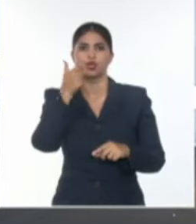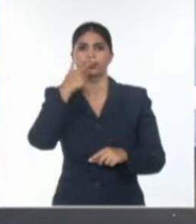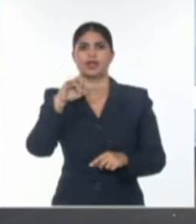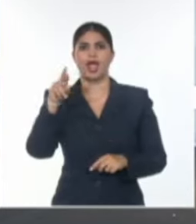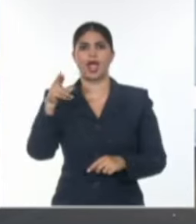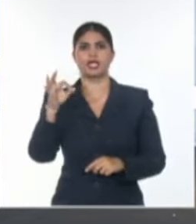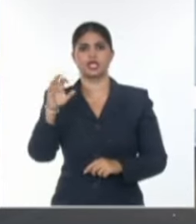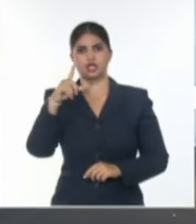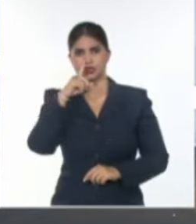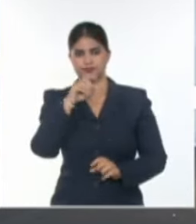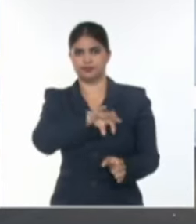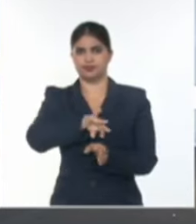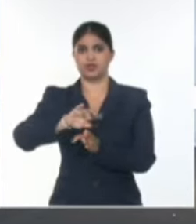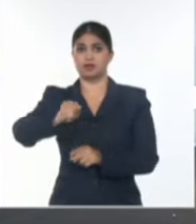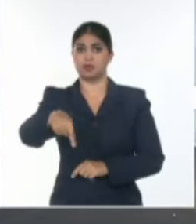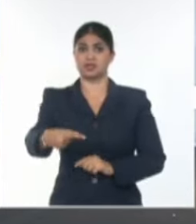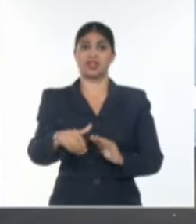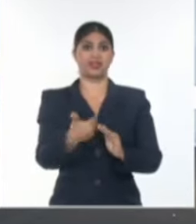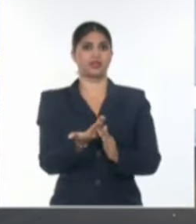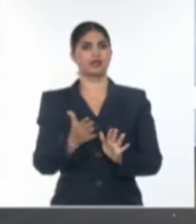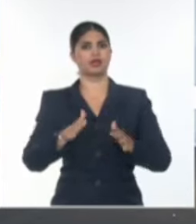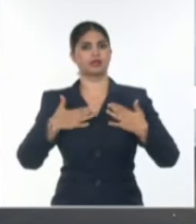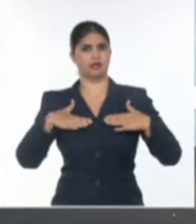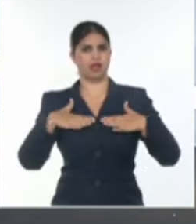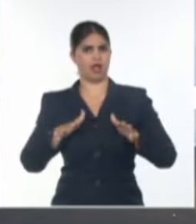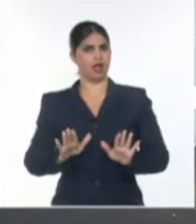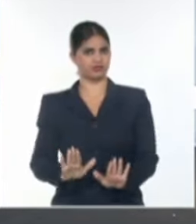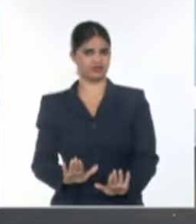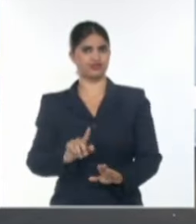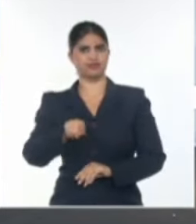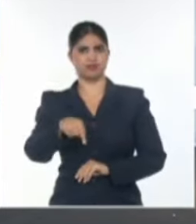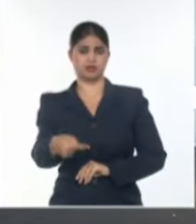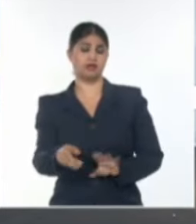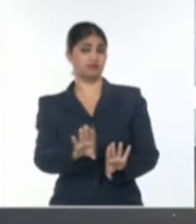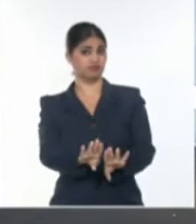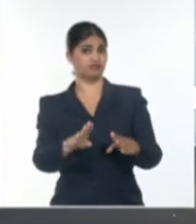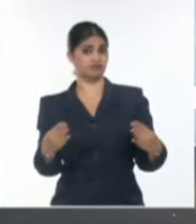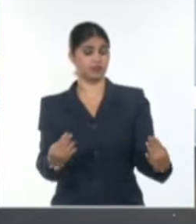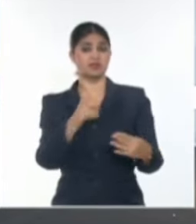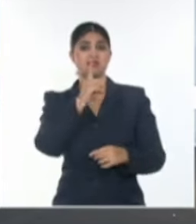será día de descanso y las acciones de la gran final se reanudan el viernes